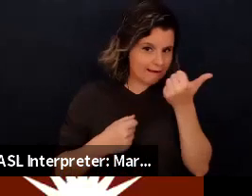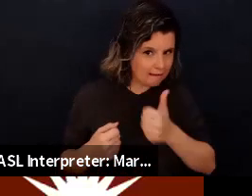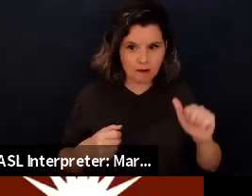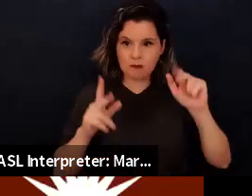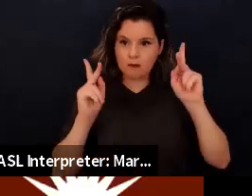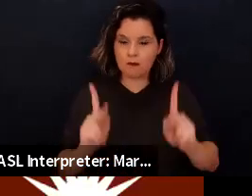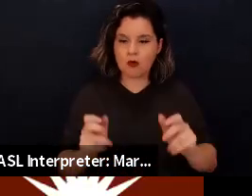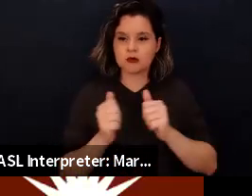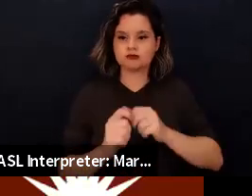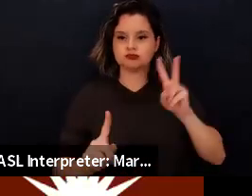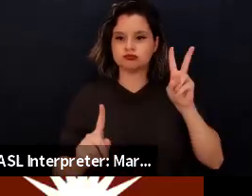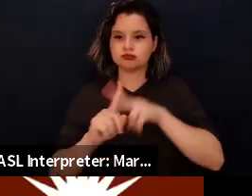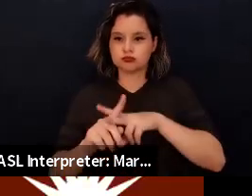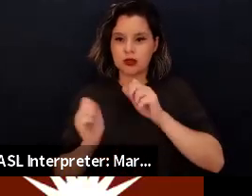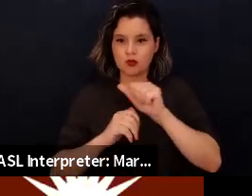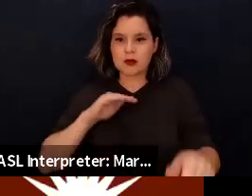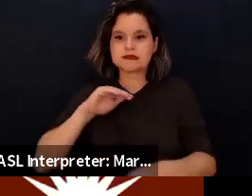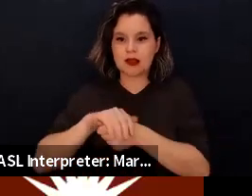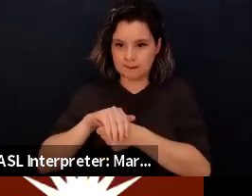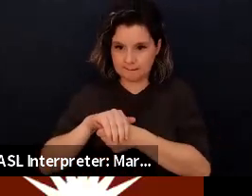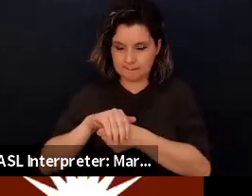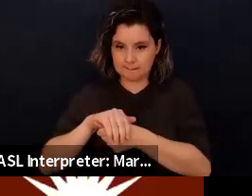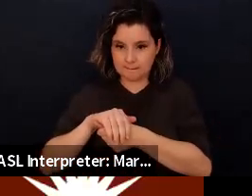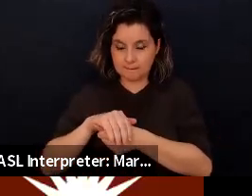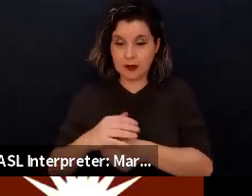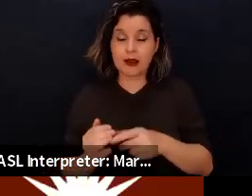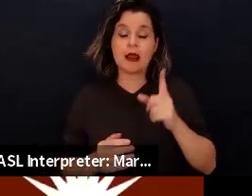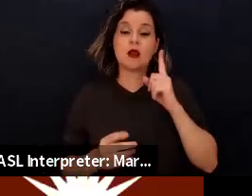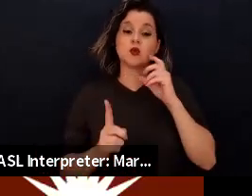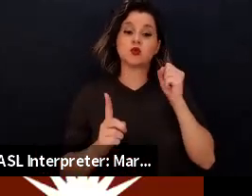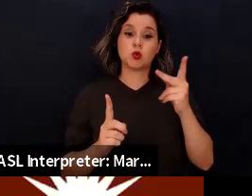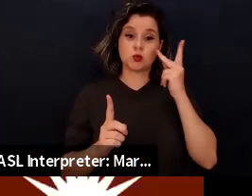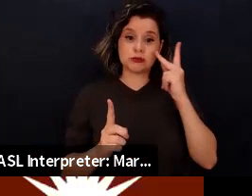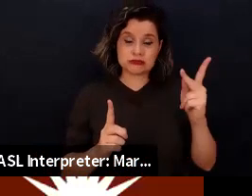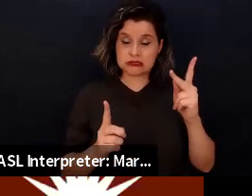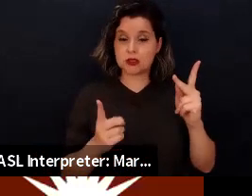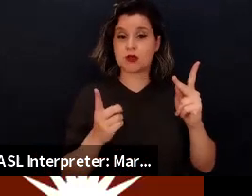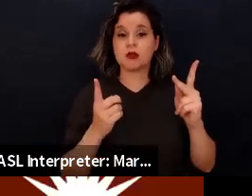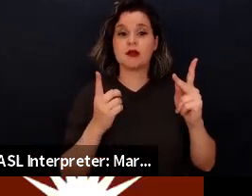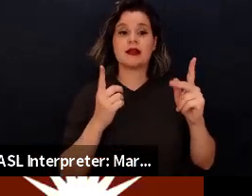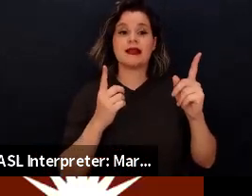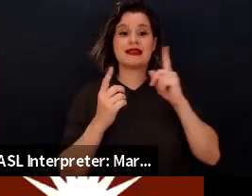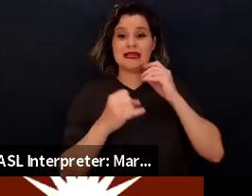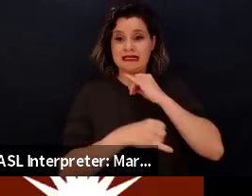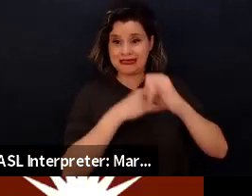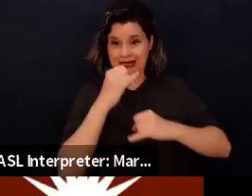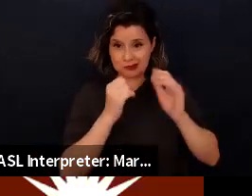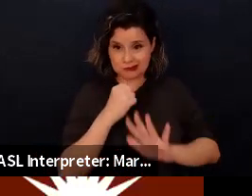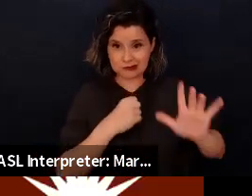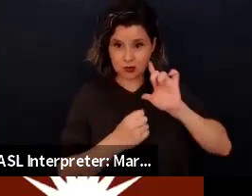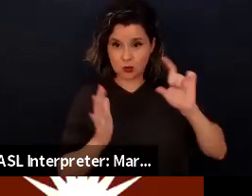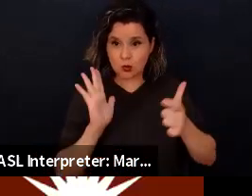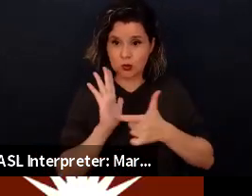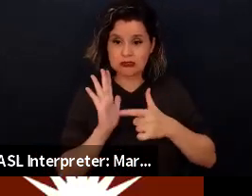que solicitara asilo, donde una vez más viola los tratados internacionales que reconoce el